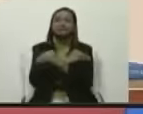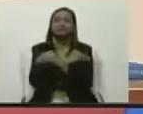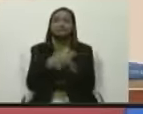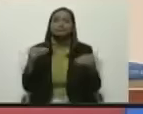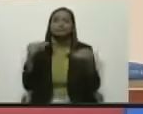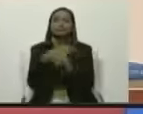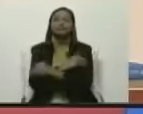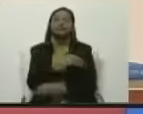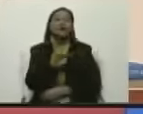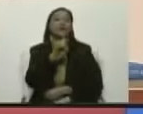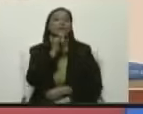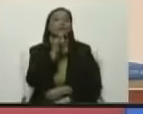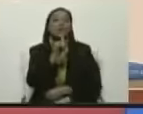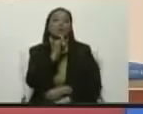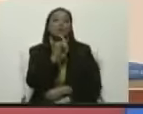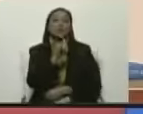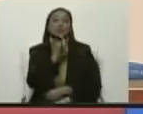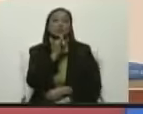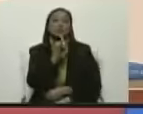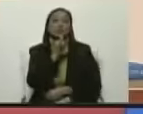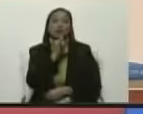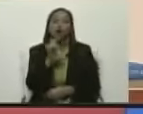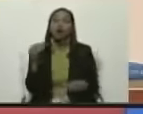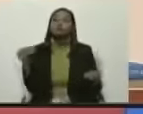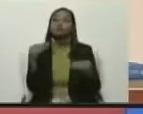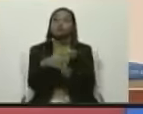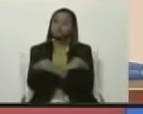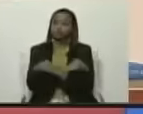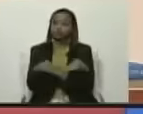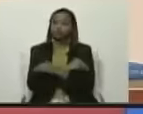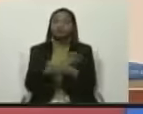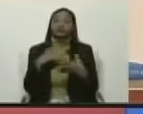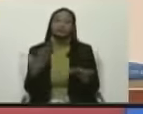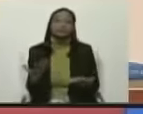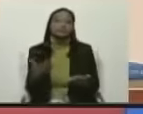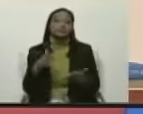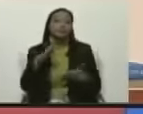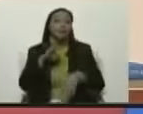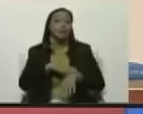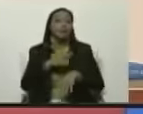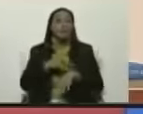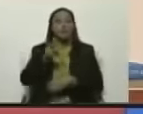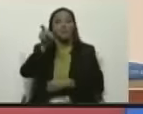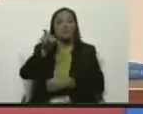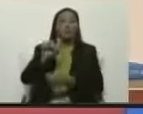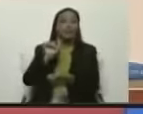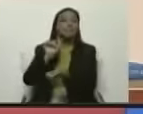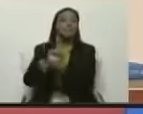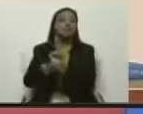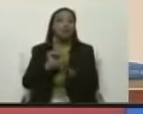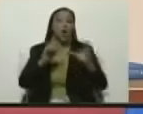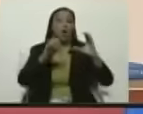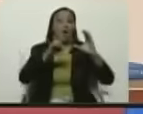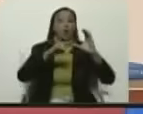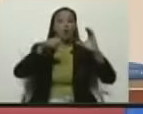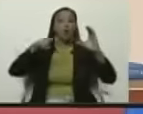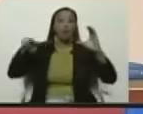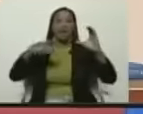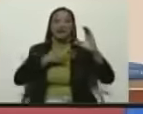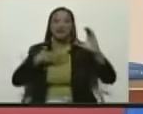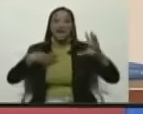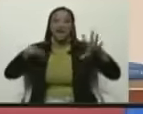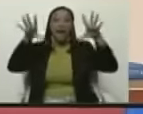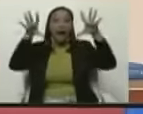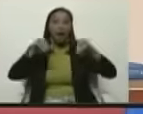ellos. Entonces, se detiene una persona porque está atentando contra el sistema eléctrico. Ah, no, lo que pasa es que ahí ese es militante, no sé qué. Ah, bueno,